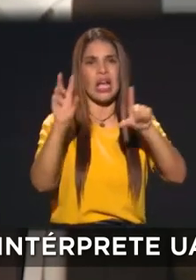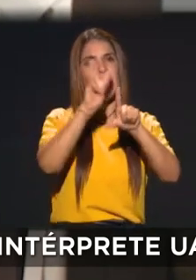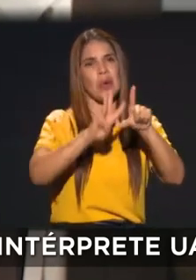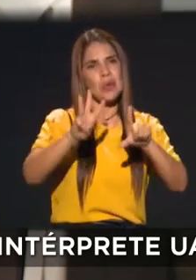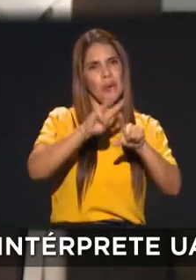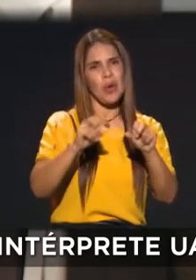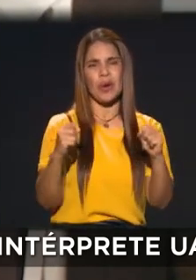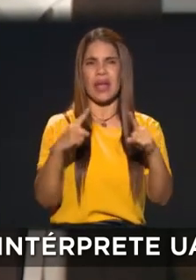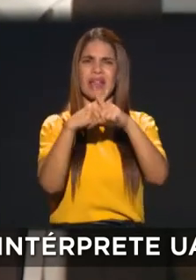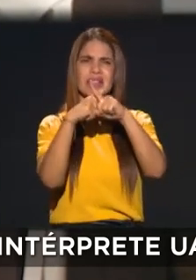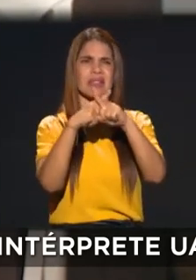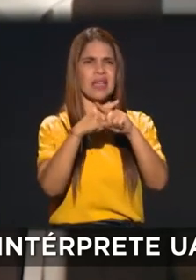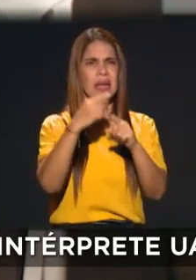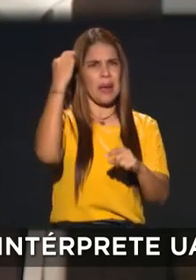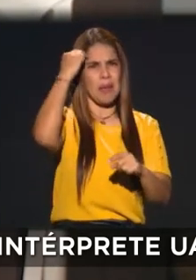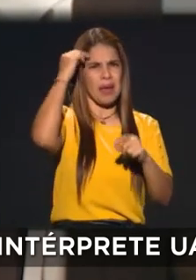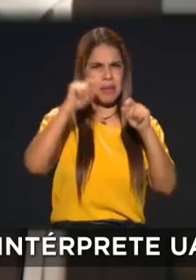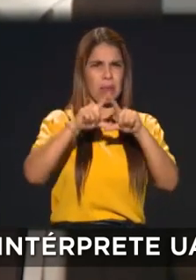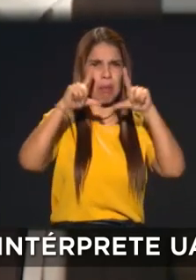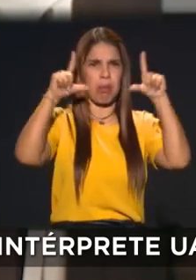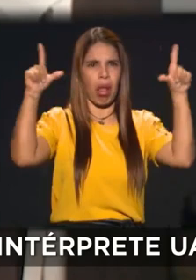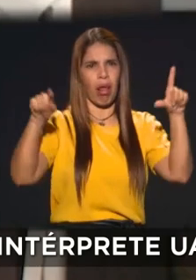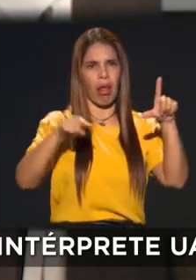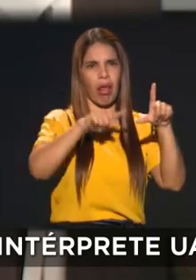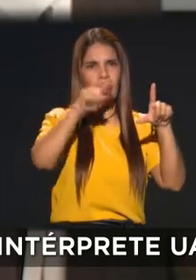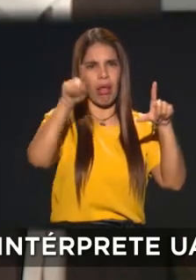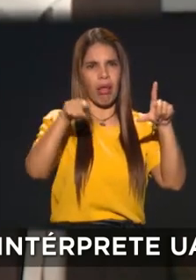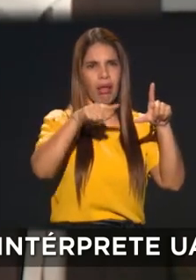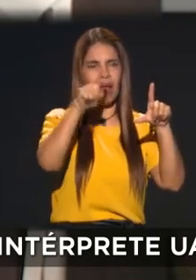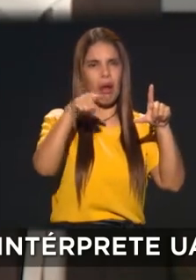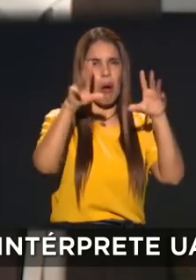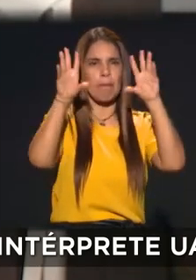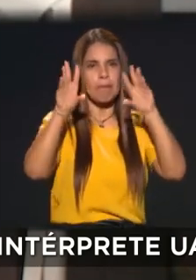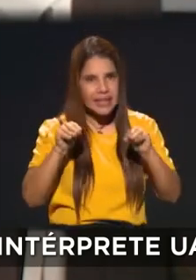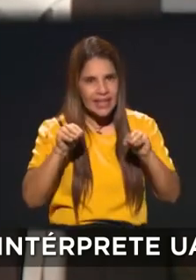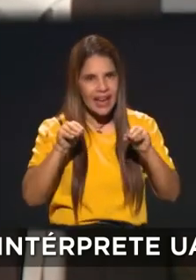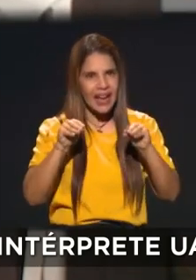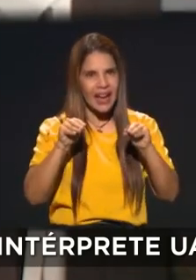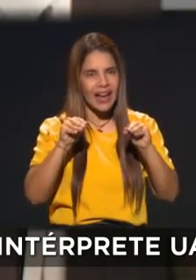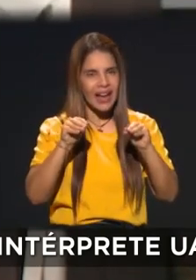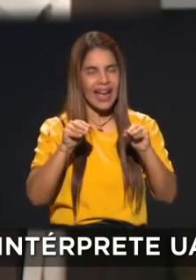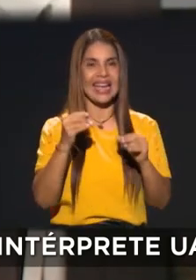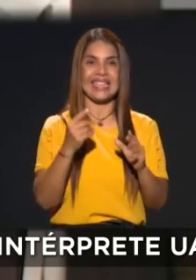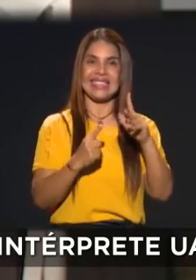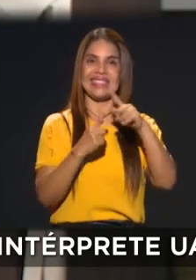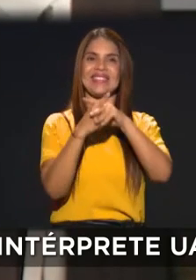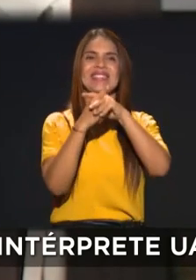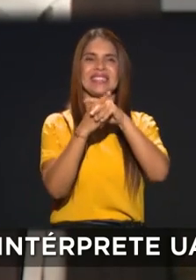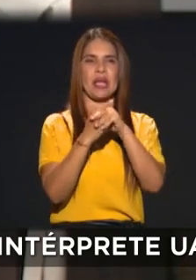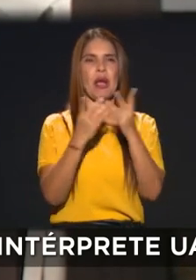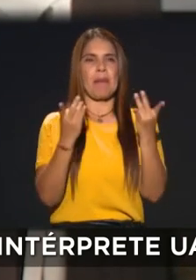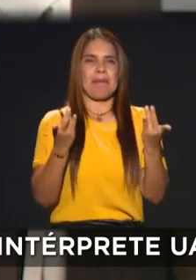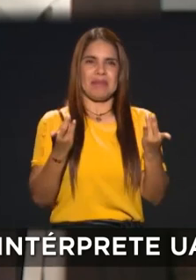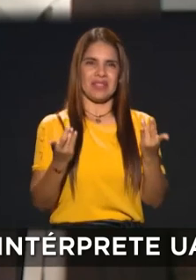el Excel, pues el computador se recarga, se vuelve lento, se apaga. Entonces, la meditación y algunos